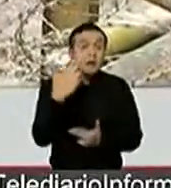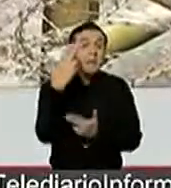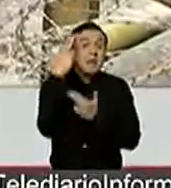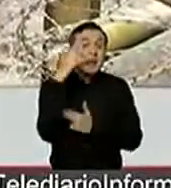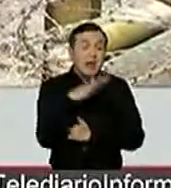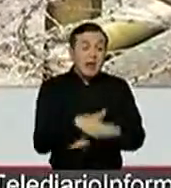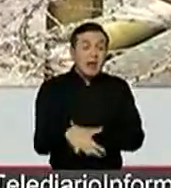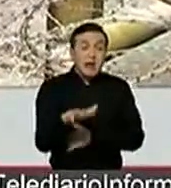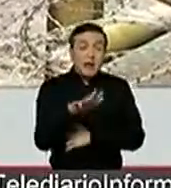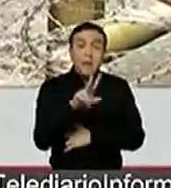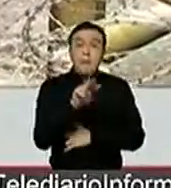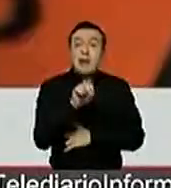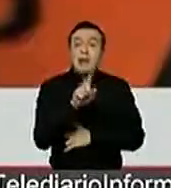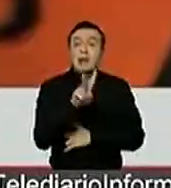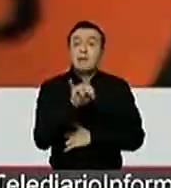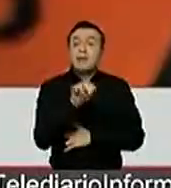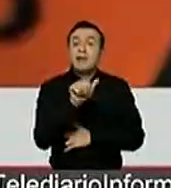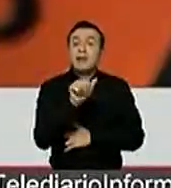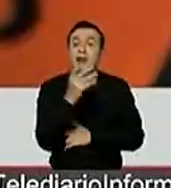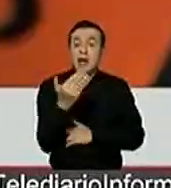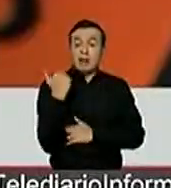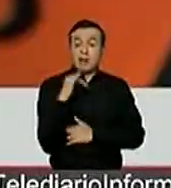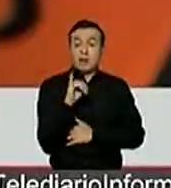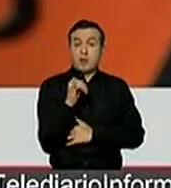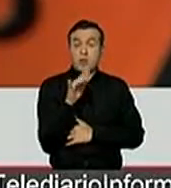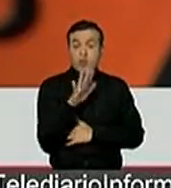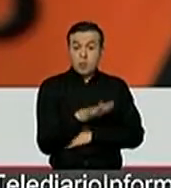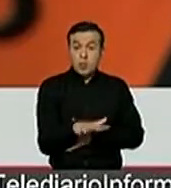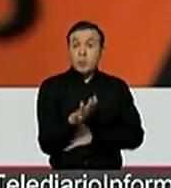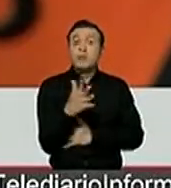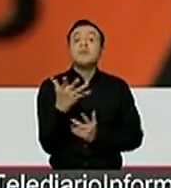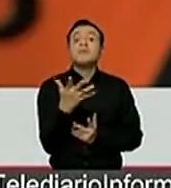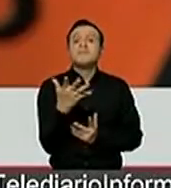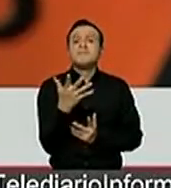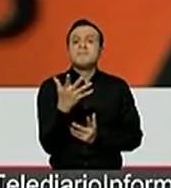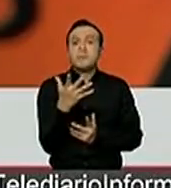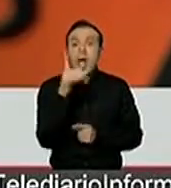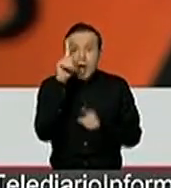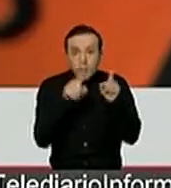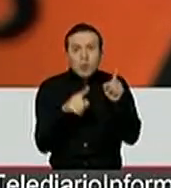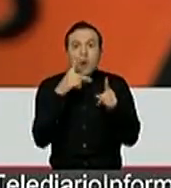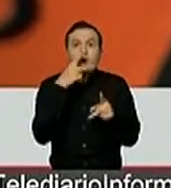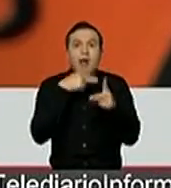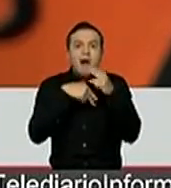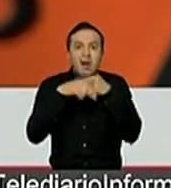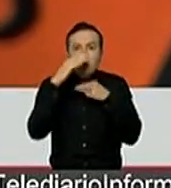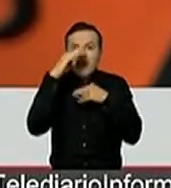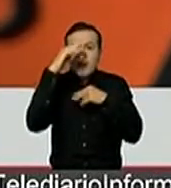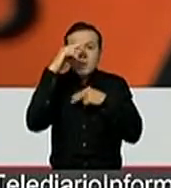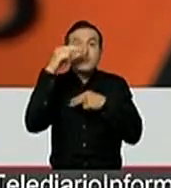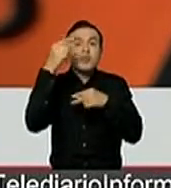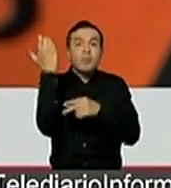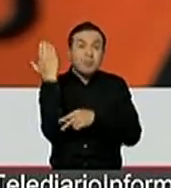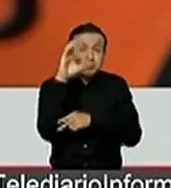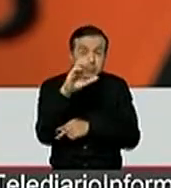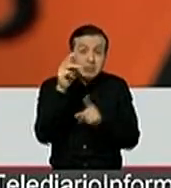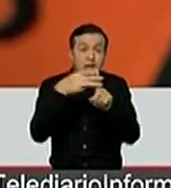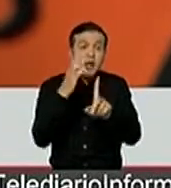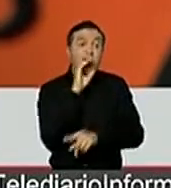La Balbina el pasado miércoles. Que se debía a una información falsa,